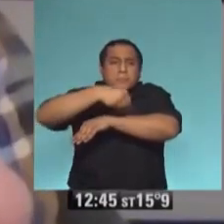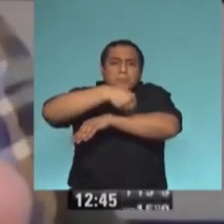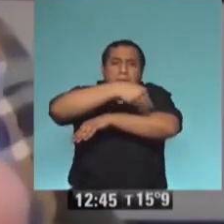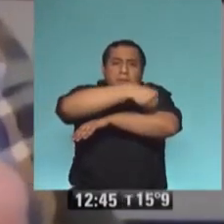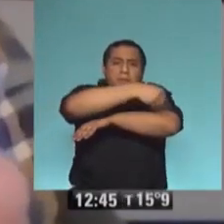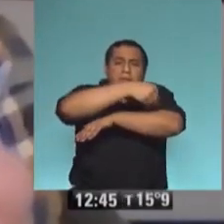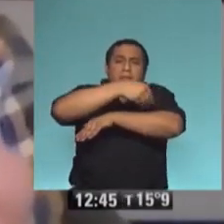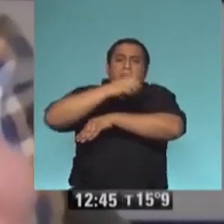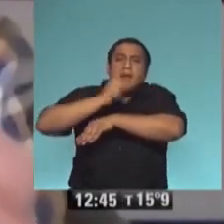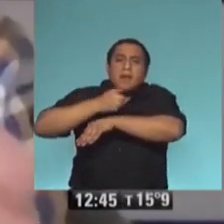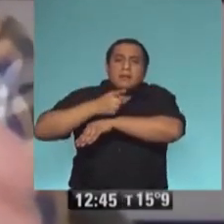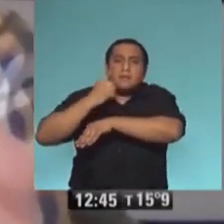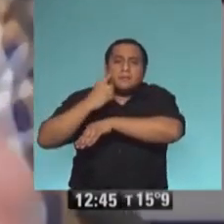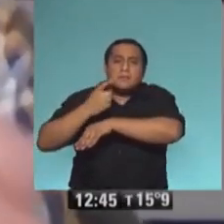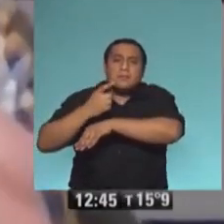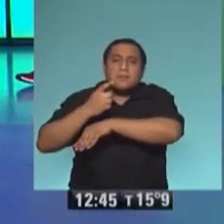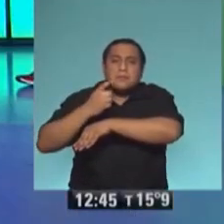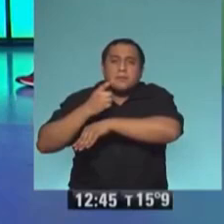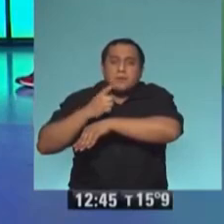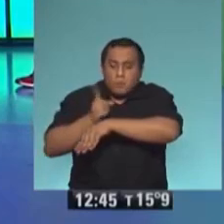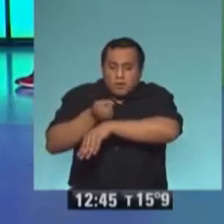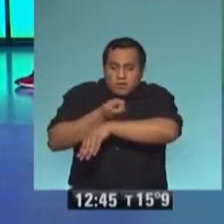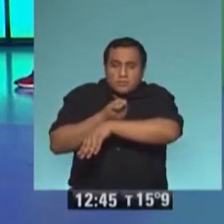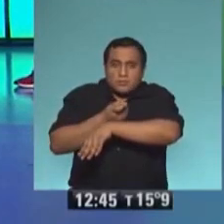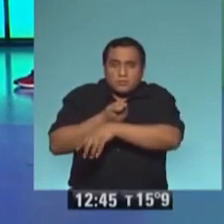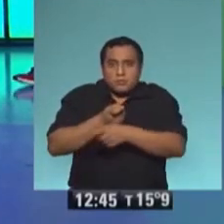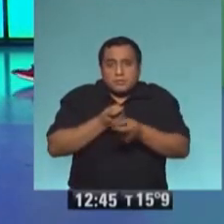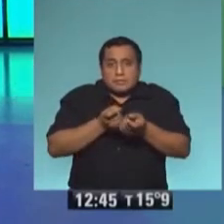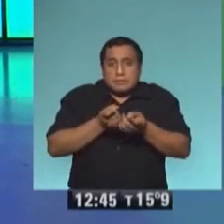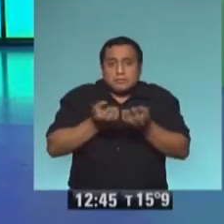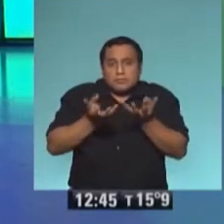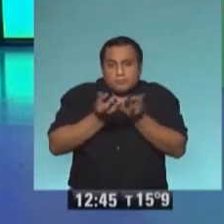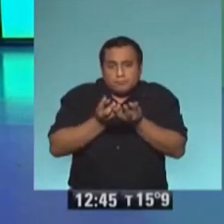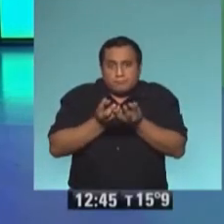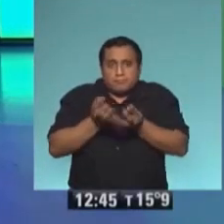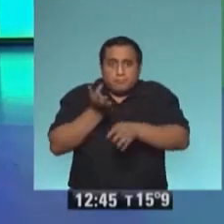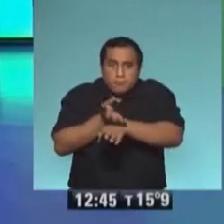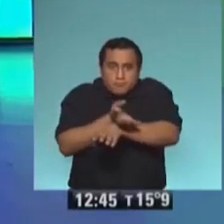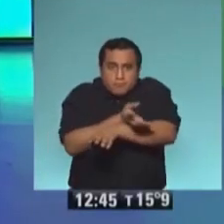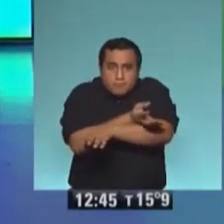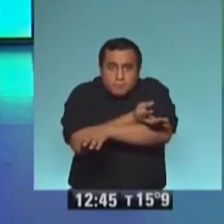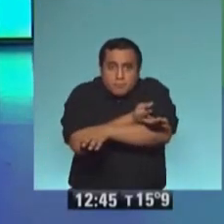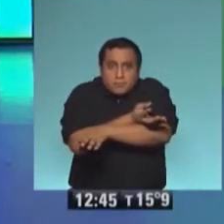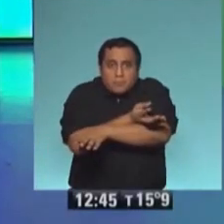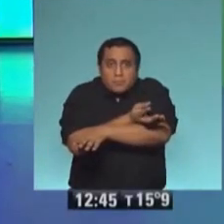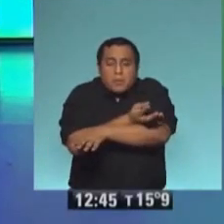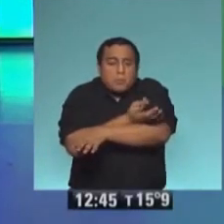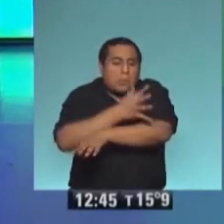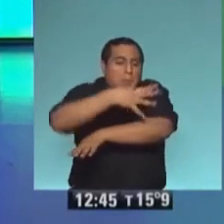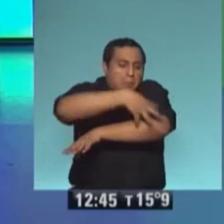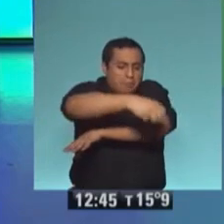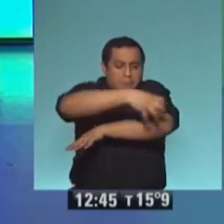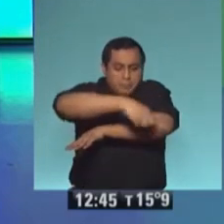pequeños ganchitos que las unen a las de al lado. Entonces, cuando esto se despelucha de alguna